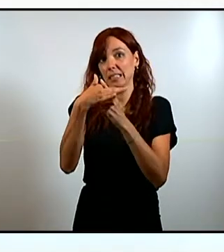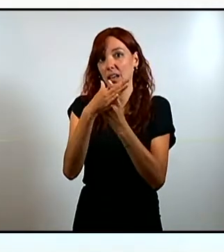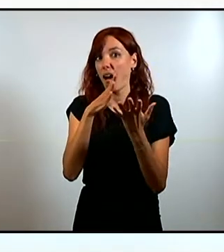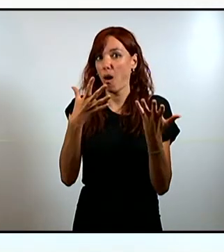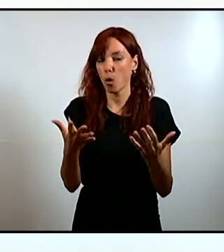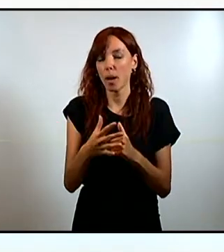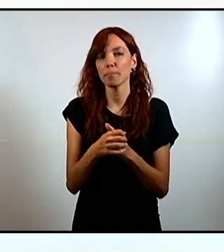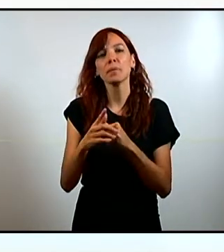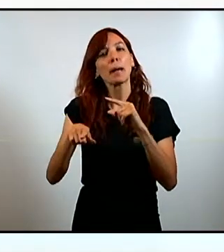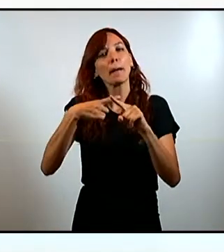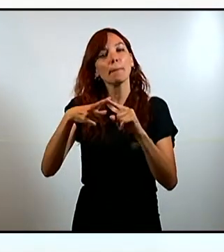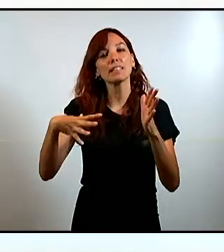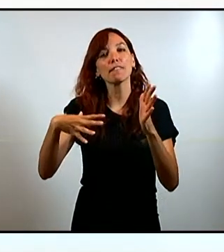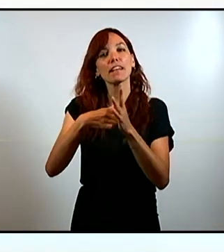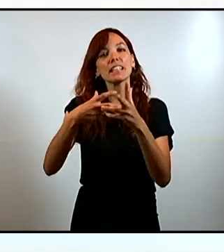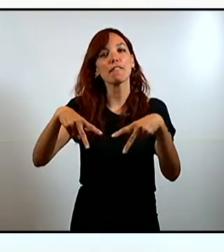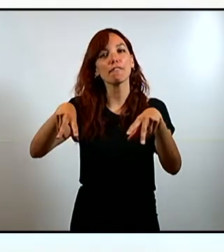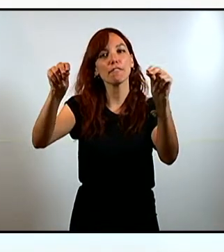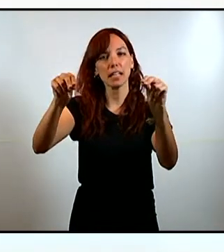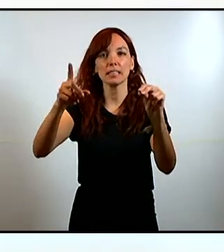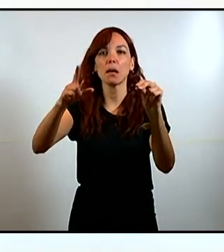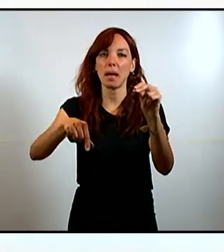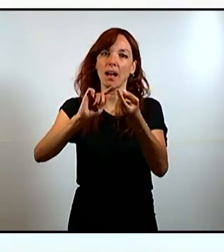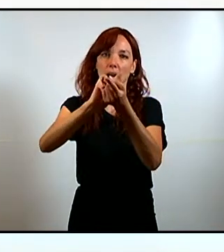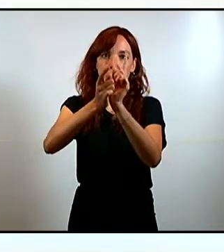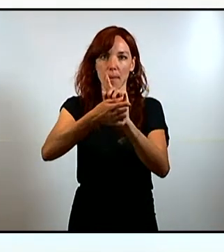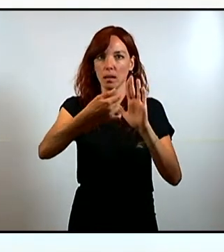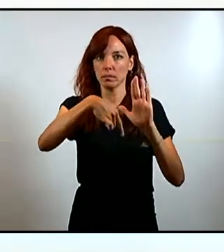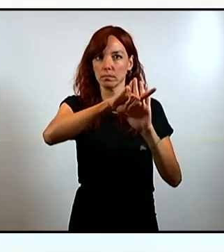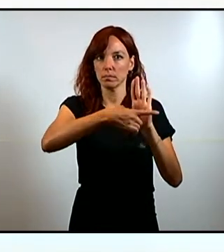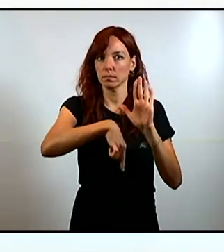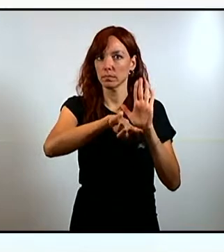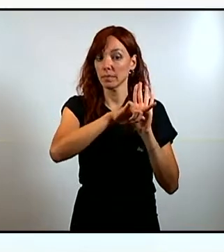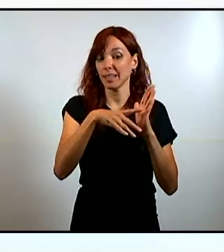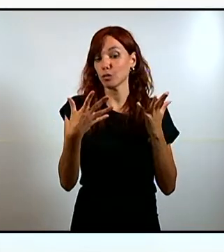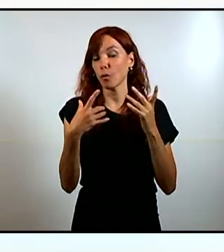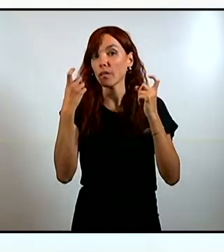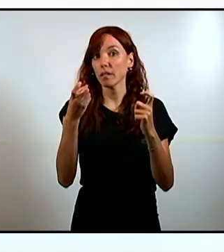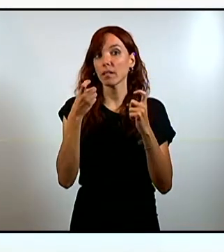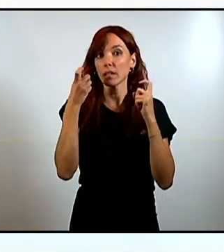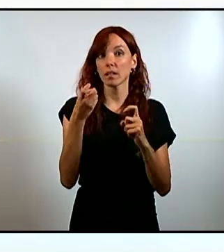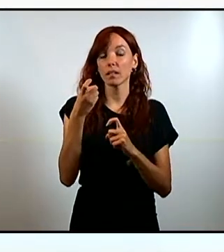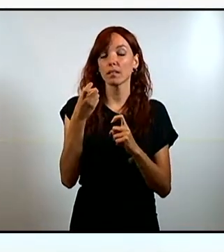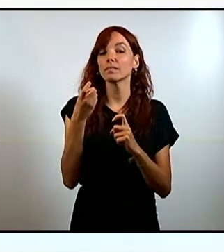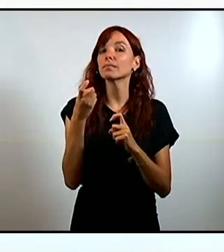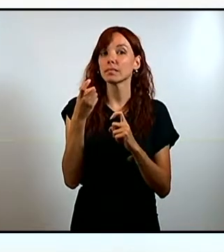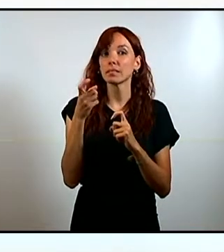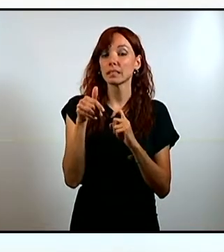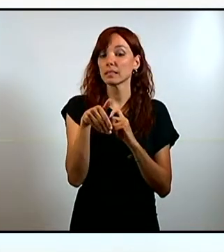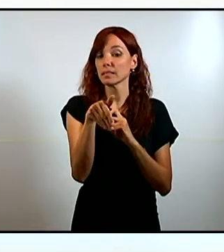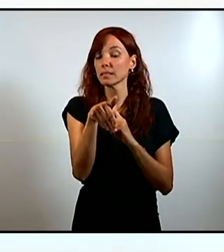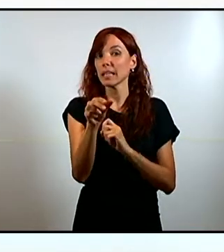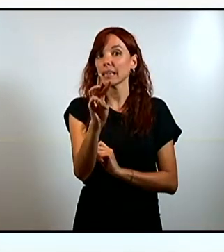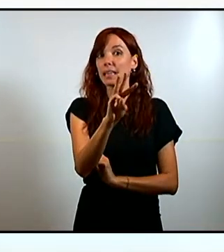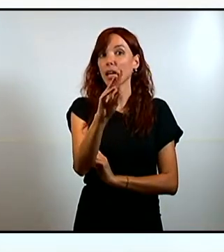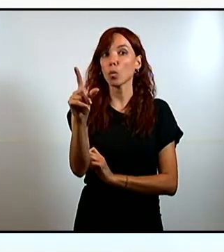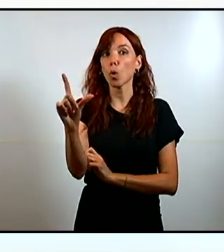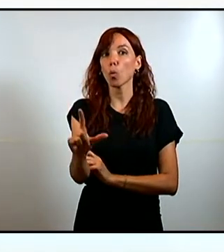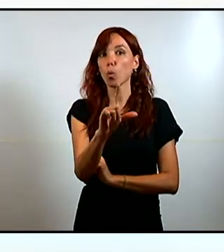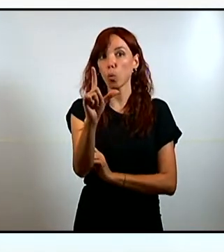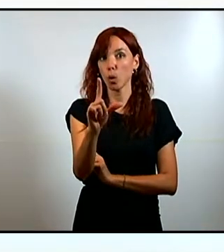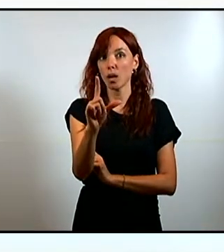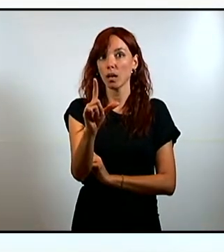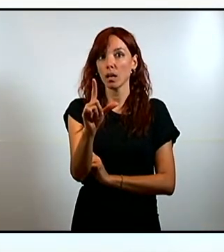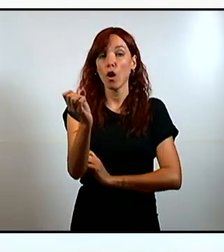fechas de realización de esta obra. Por tanto, y intentando siempre que acabáramos el 31 de julio y no perder los